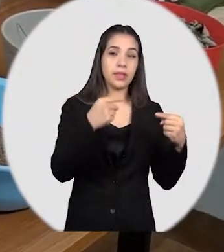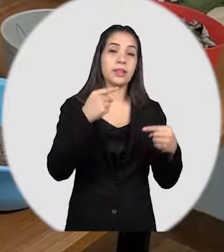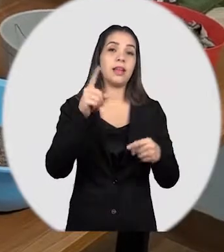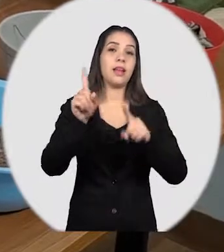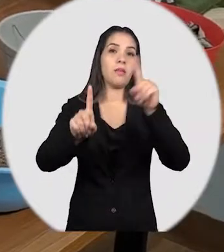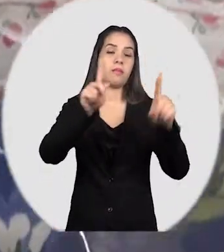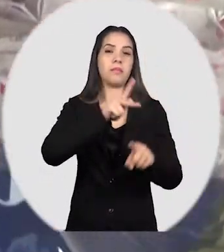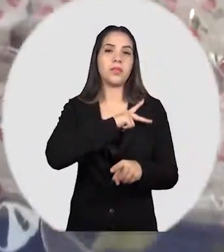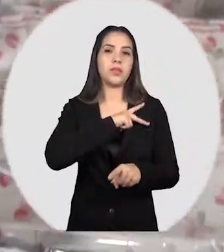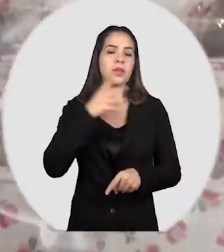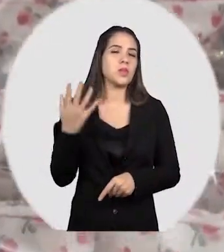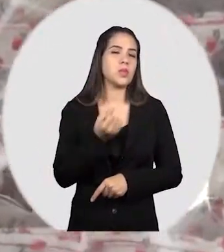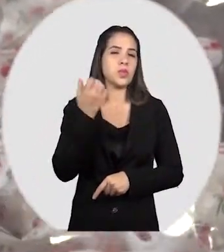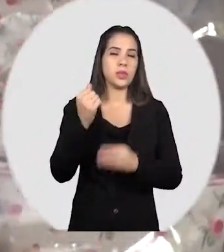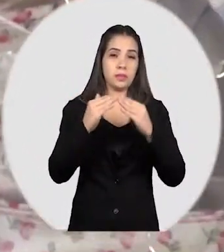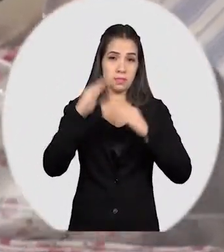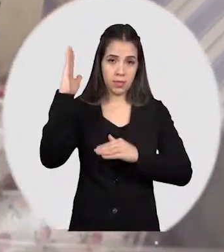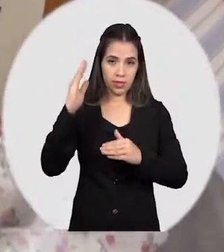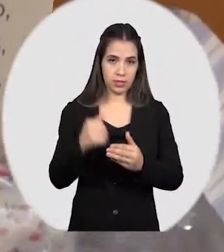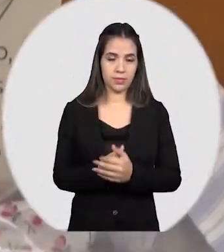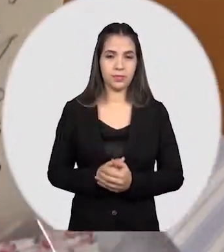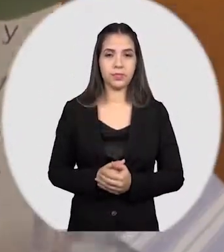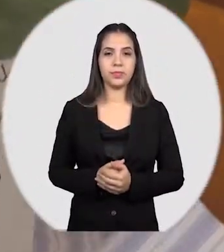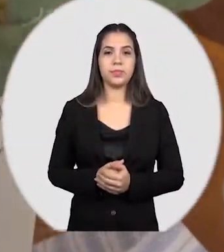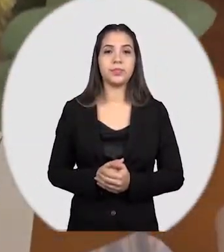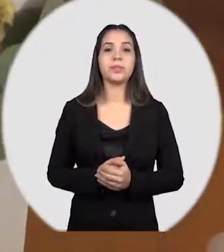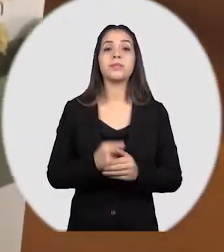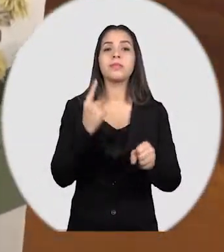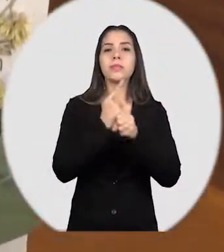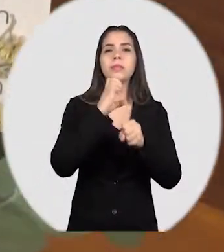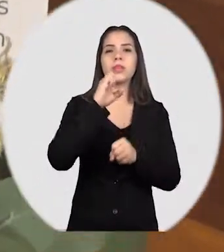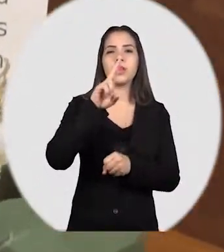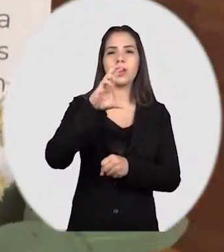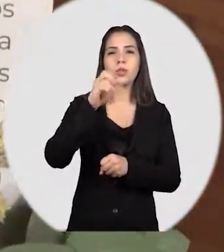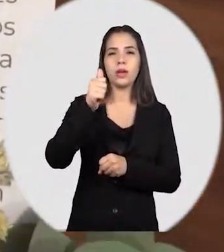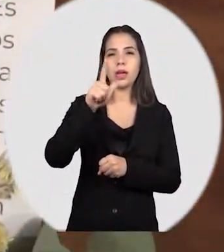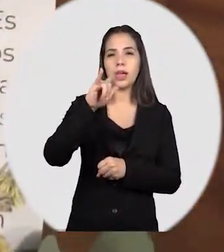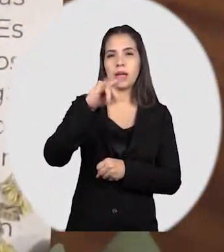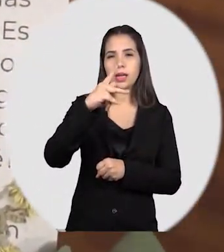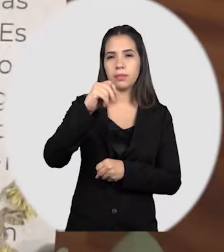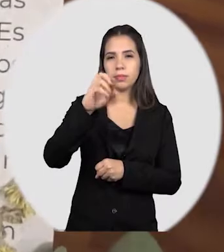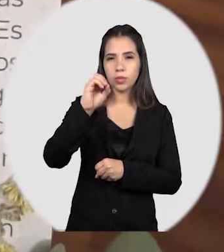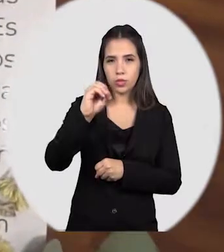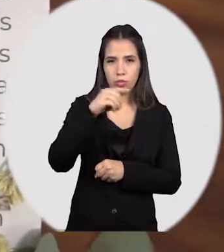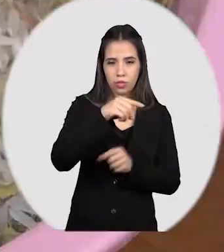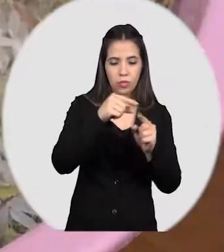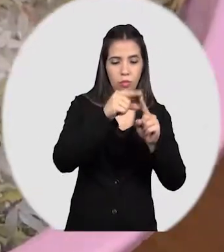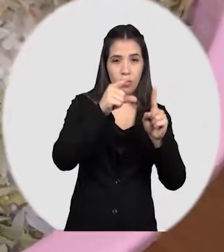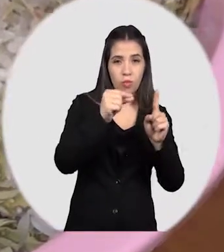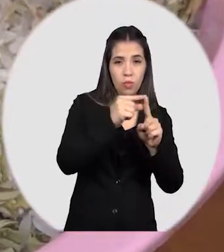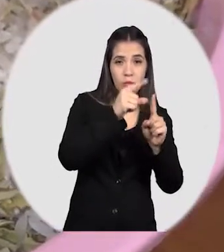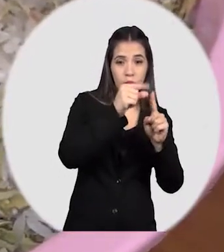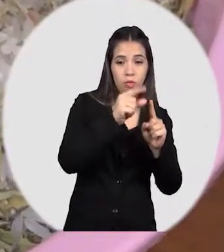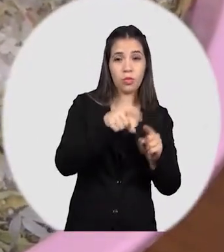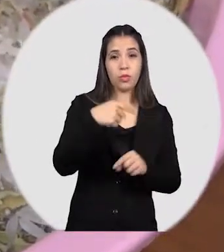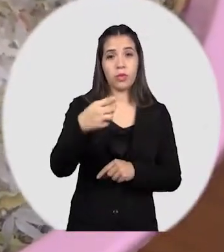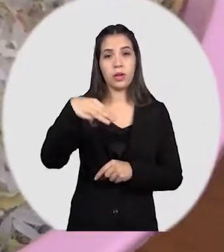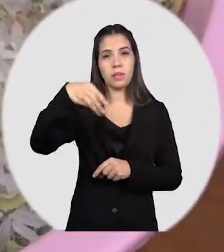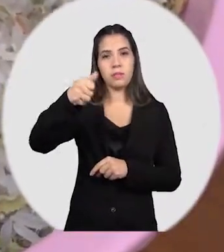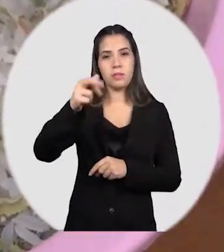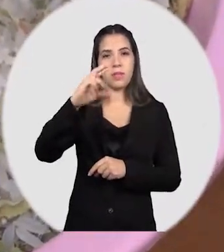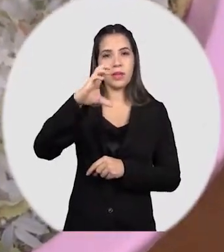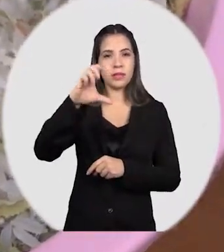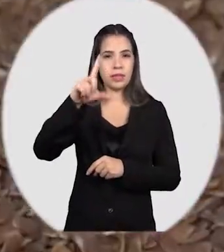¿verdad? Aquí tenemos el eucalipto, esta es la marcela, acá tenemos el